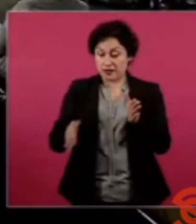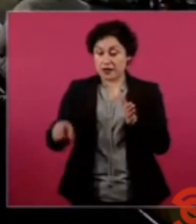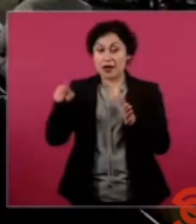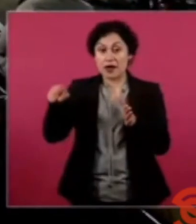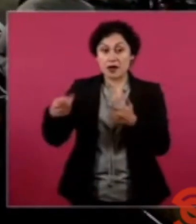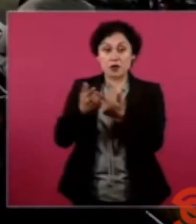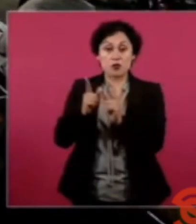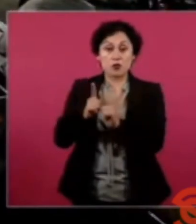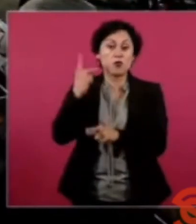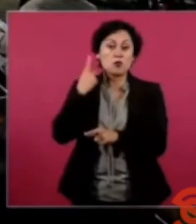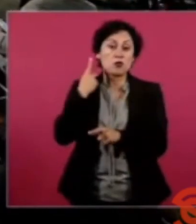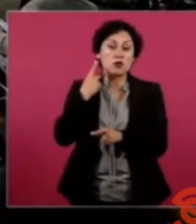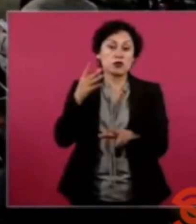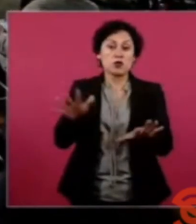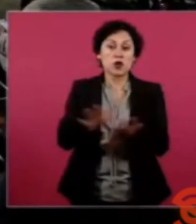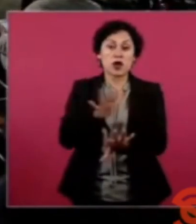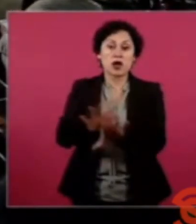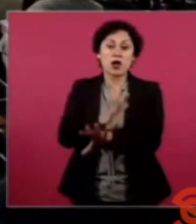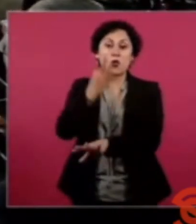hacia adelante.